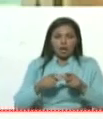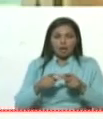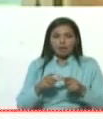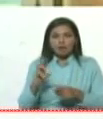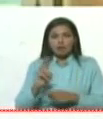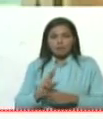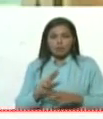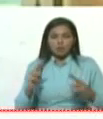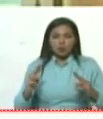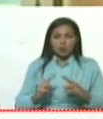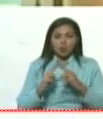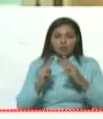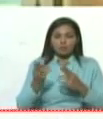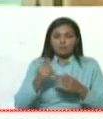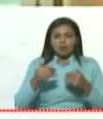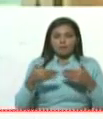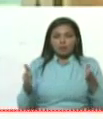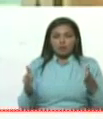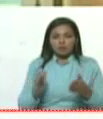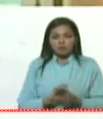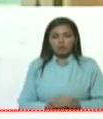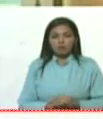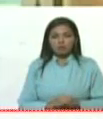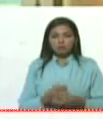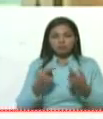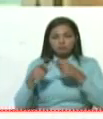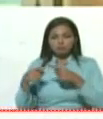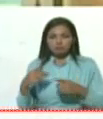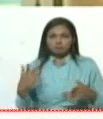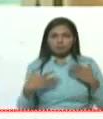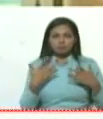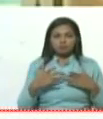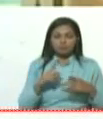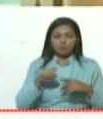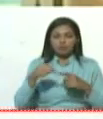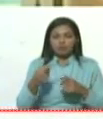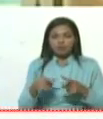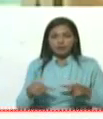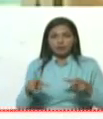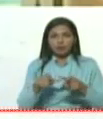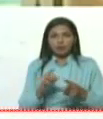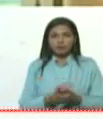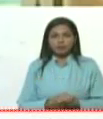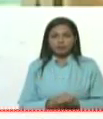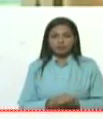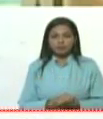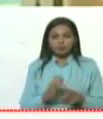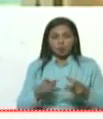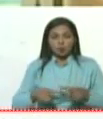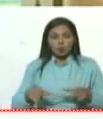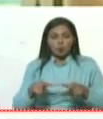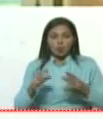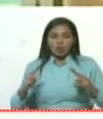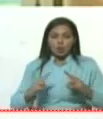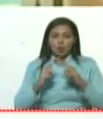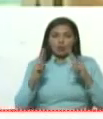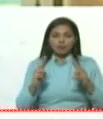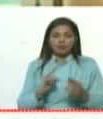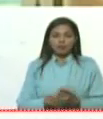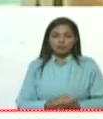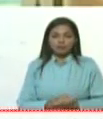de encuentro o públicos a través de obras o actividades en las siguientes áreas: espacios de encuentro y